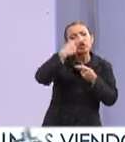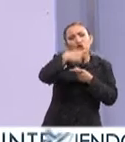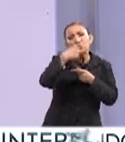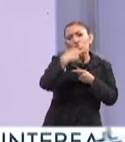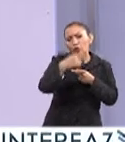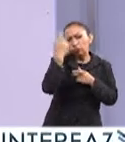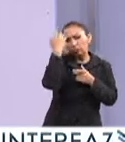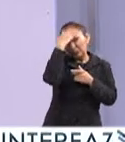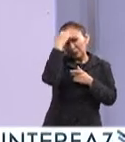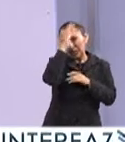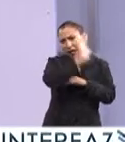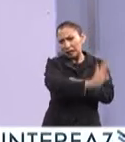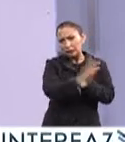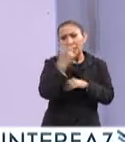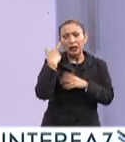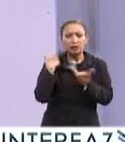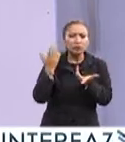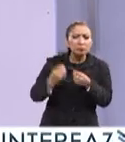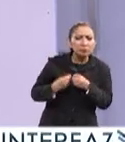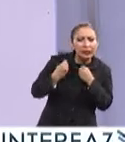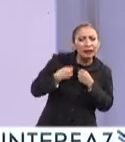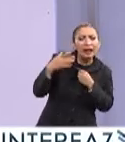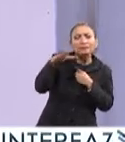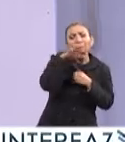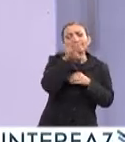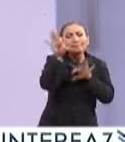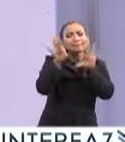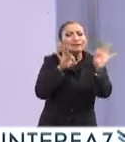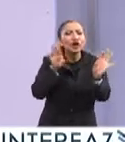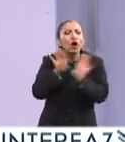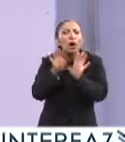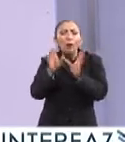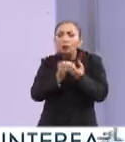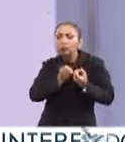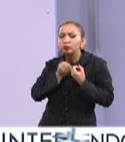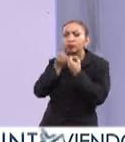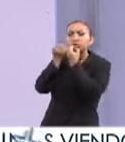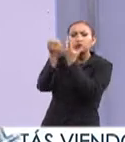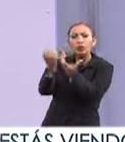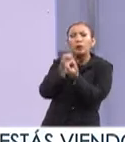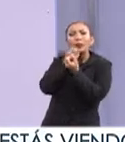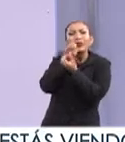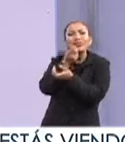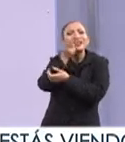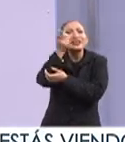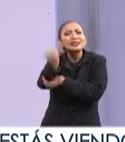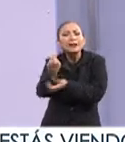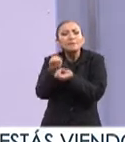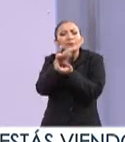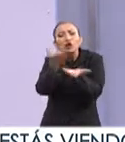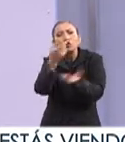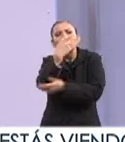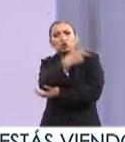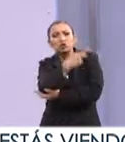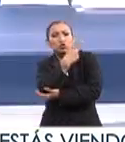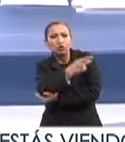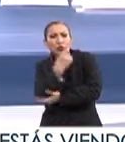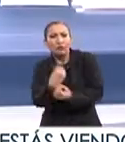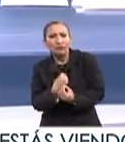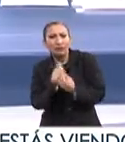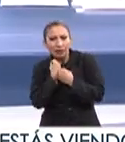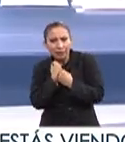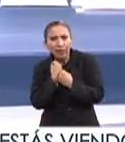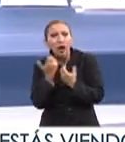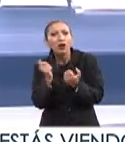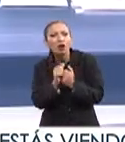través de sus propias vivencias y experiencias cómo transmitir, comunicar y compartir su